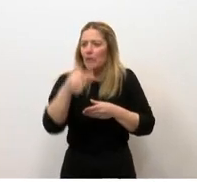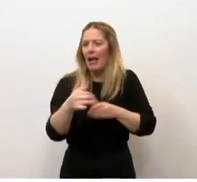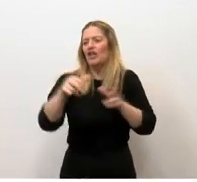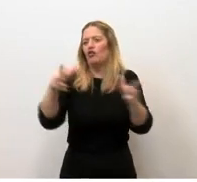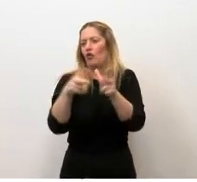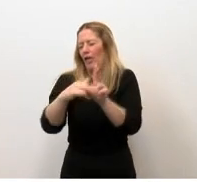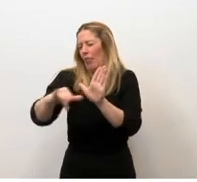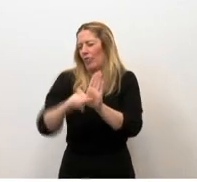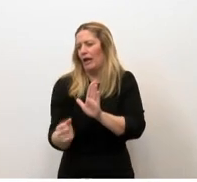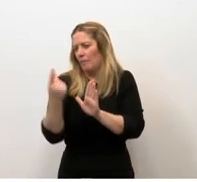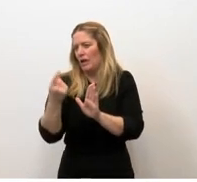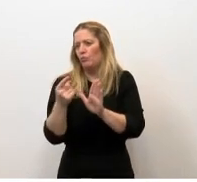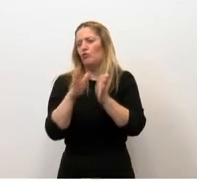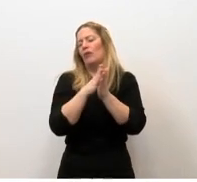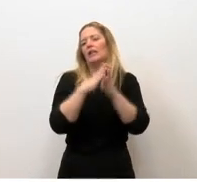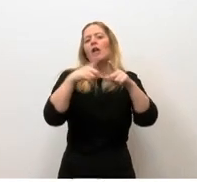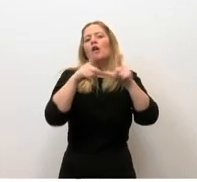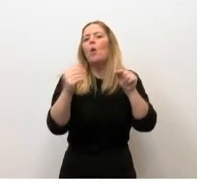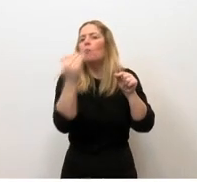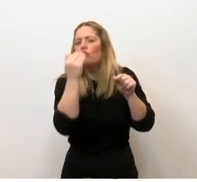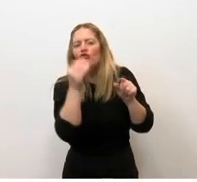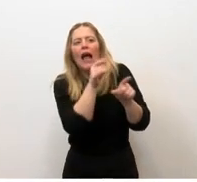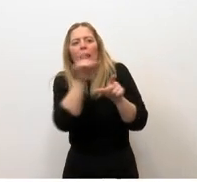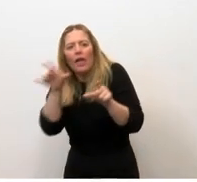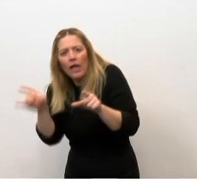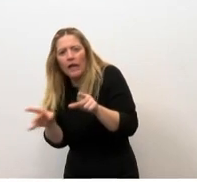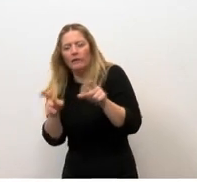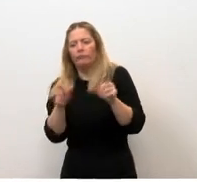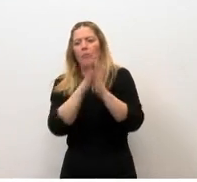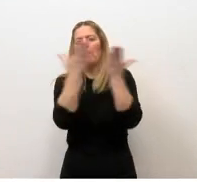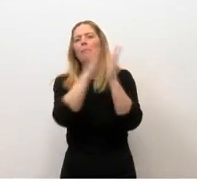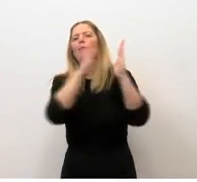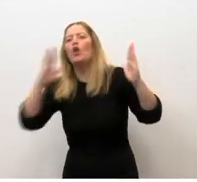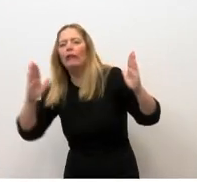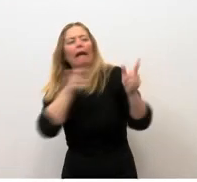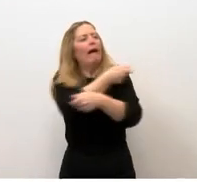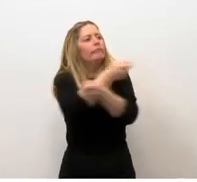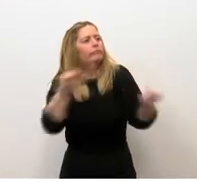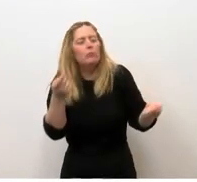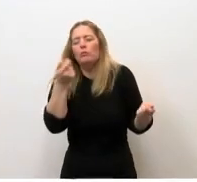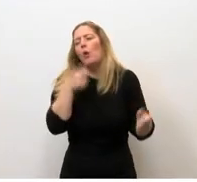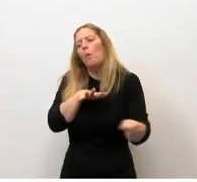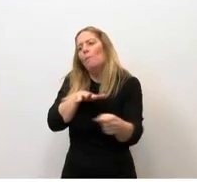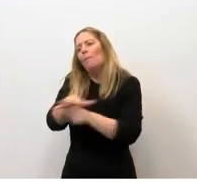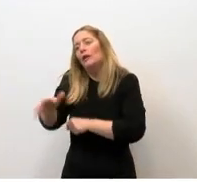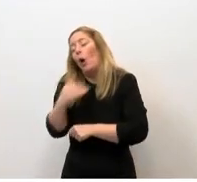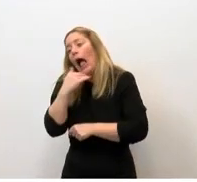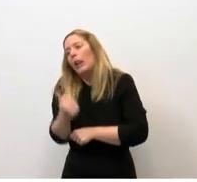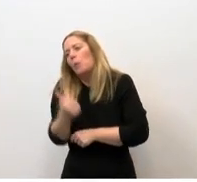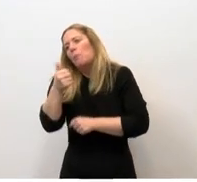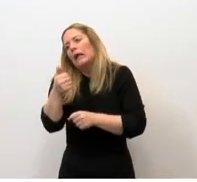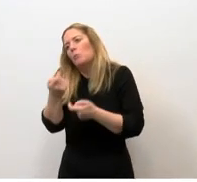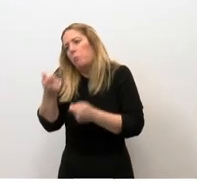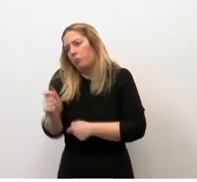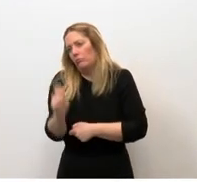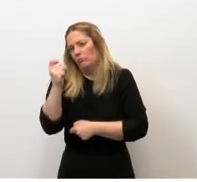repartimos en las bibliotecas y tal. Vale, de acuerdo, el impacto es un poquito mayor. Otra acción.